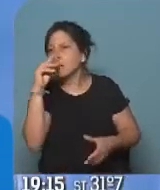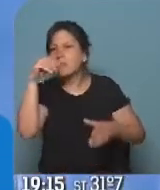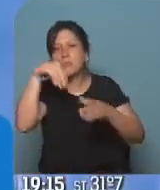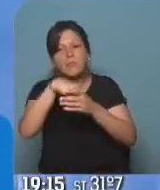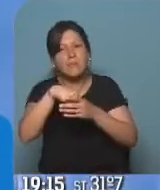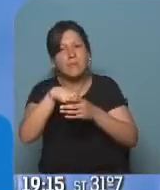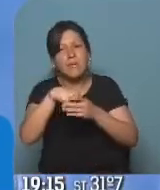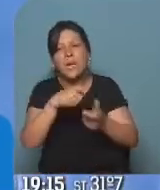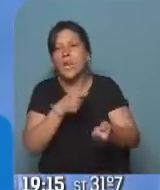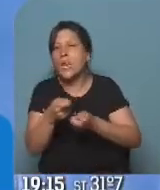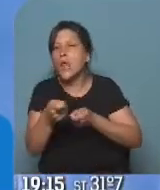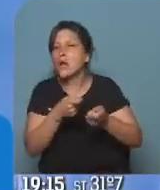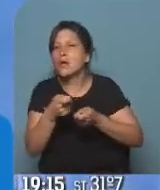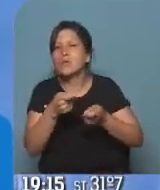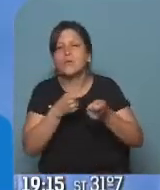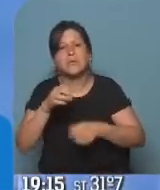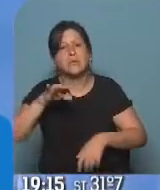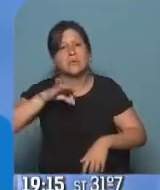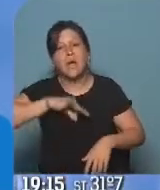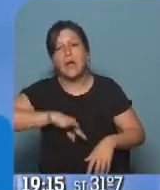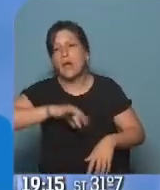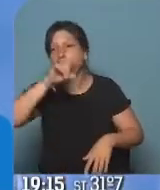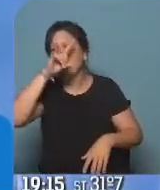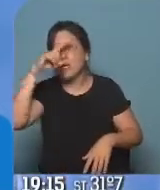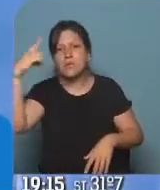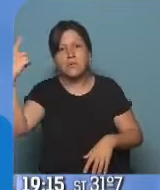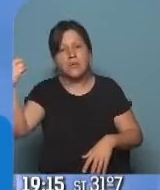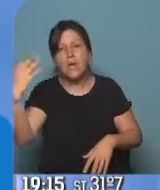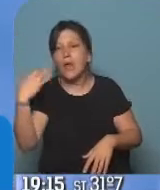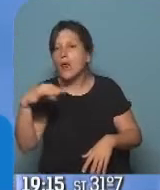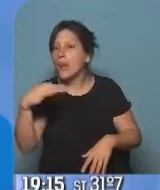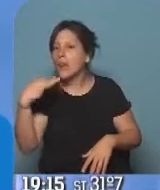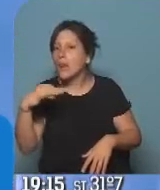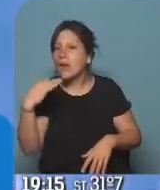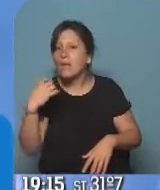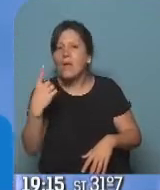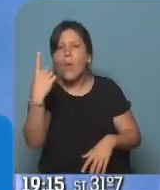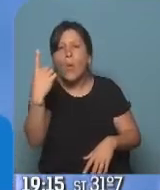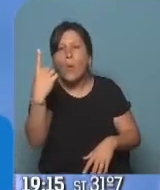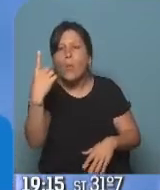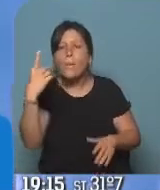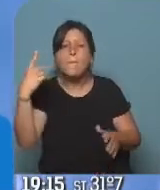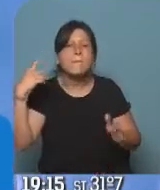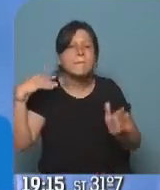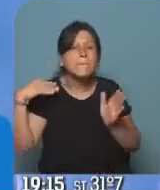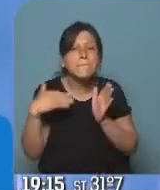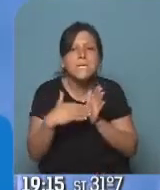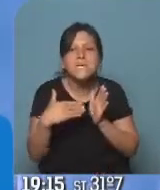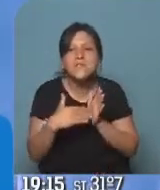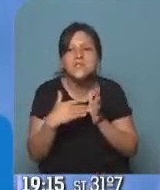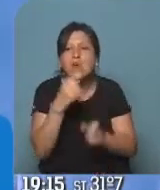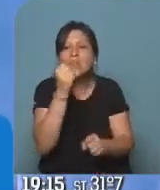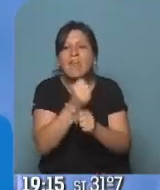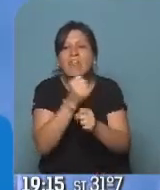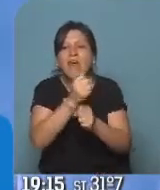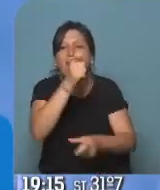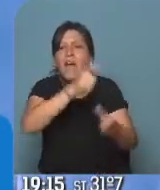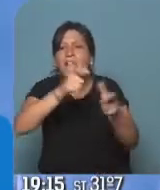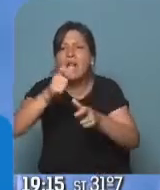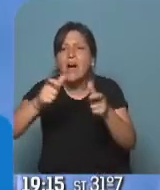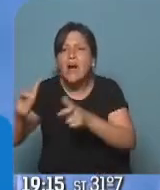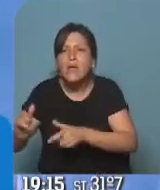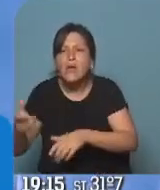educación, participa en el salario del 1.200.000 trabajadores de la educación a través del Fondo